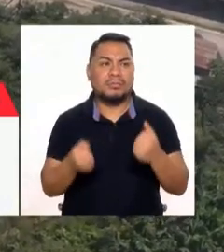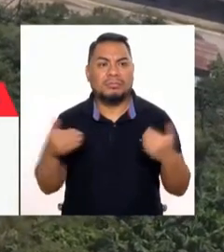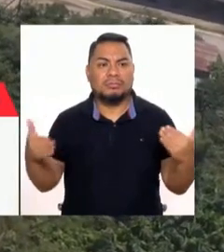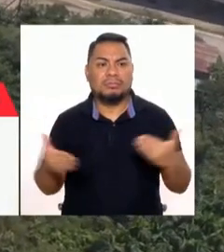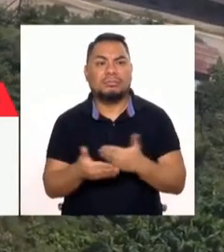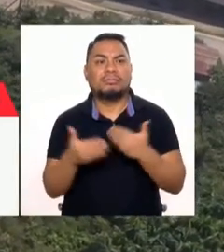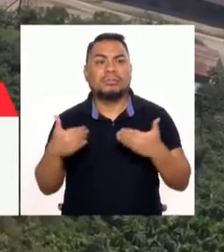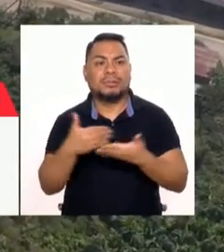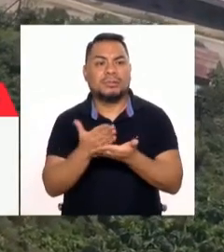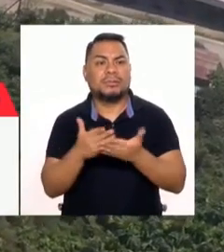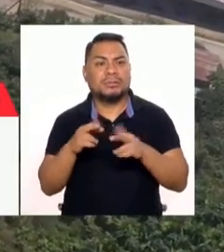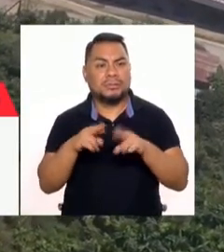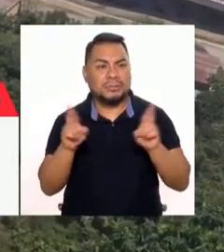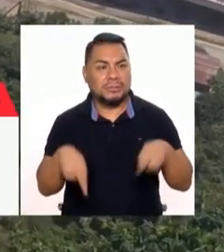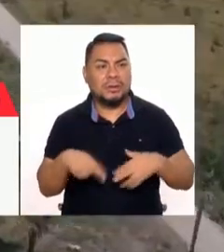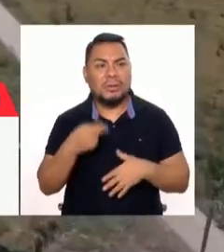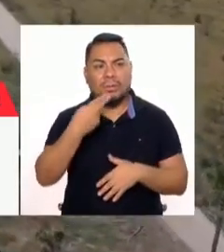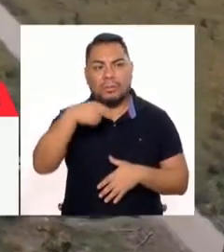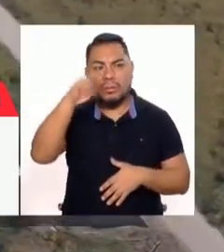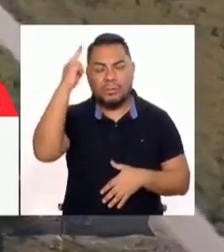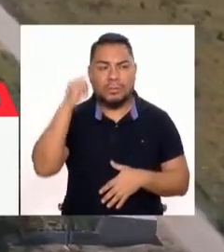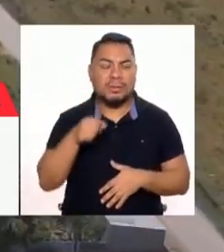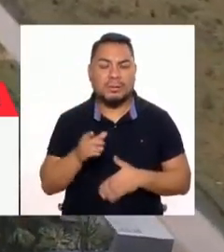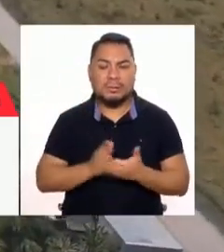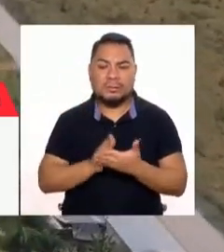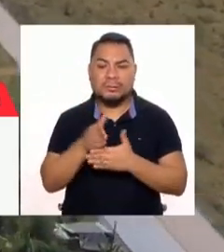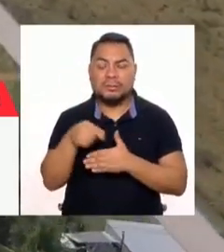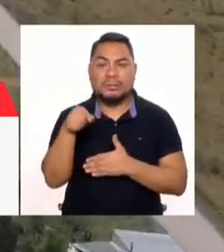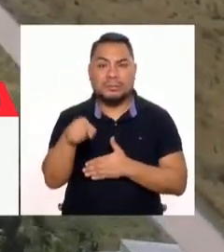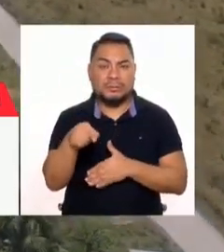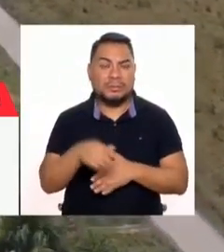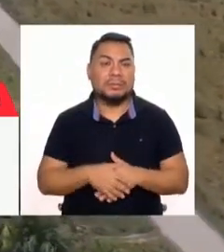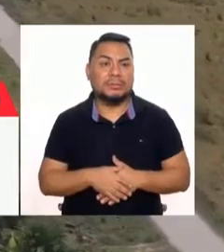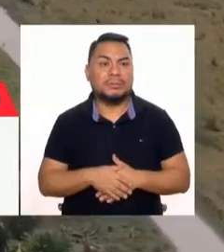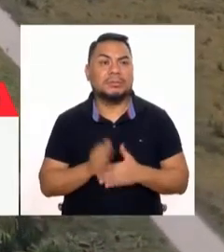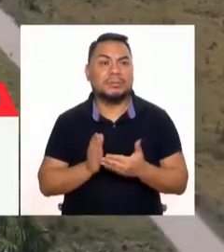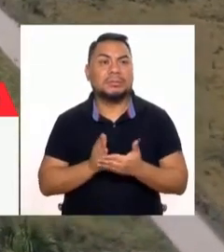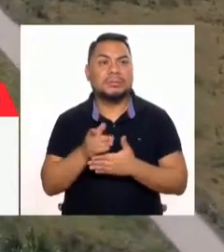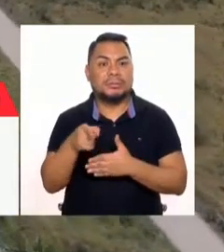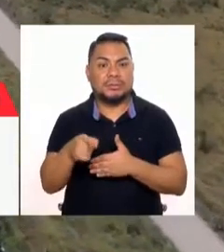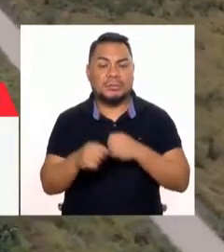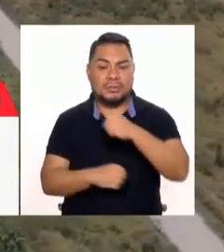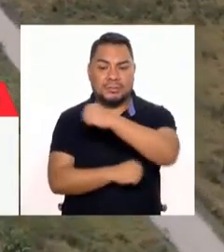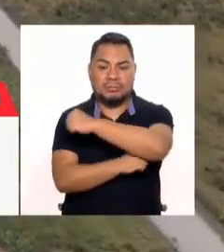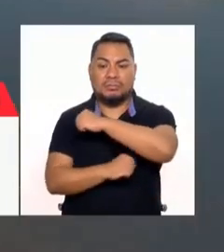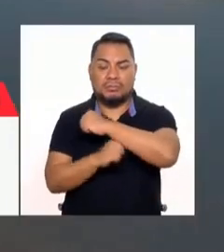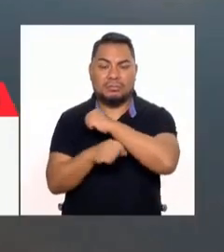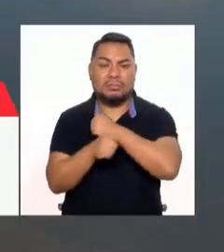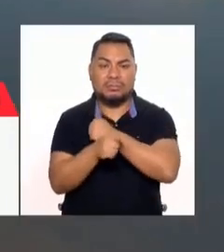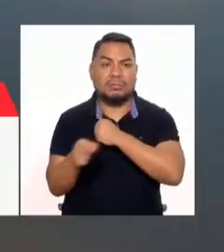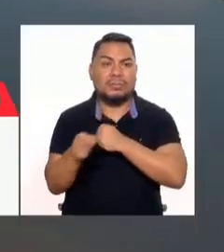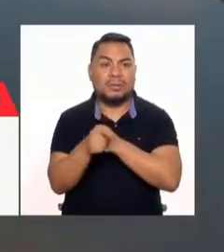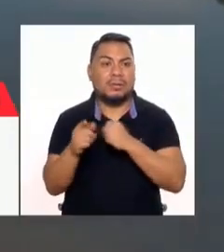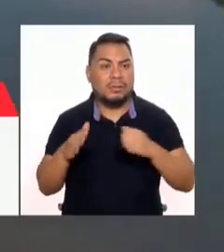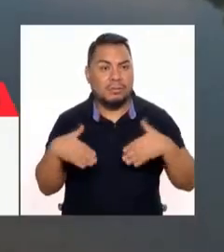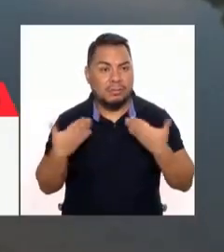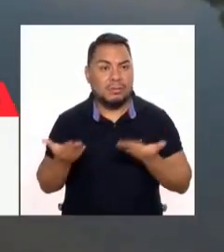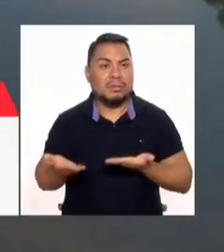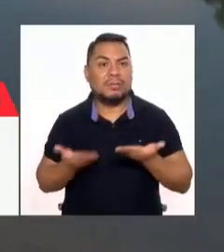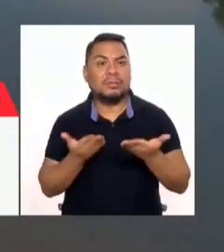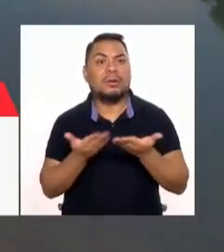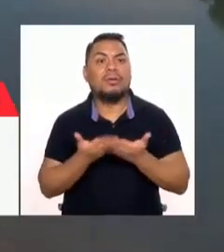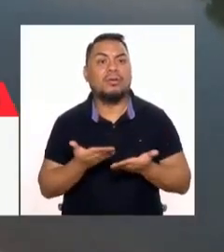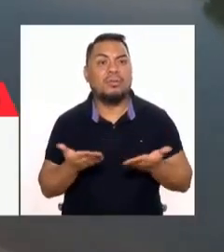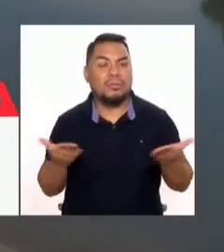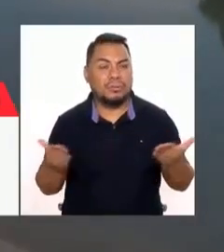ambas márgenes del río. También contará con una vía de dos carriles vehiculares, cada uno de 330 metros de